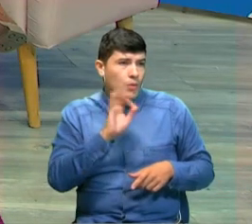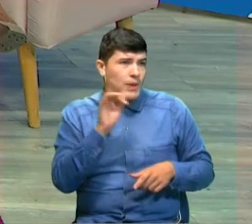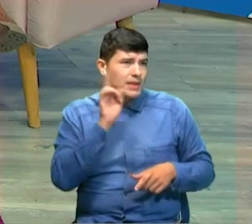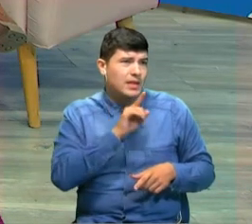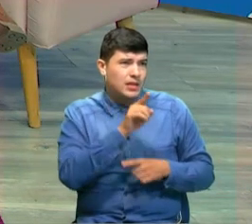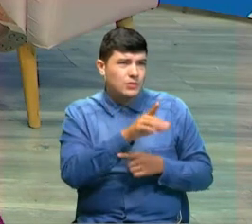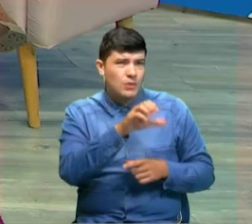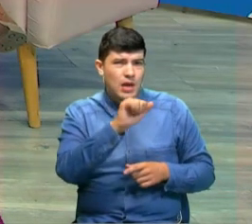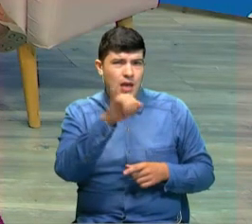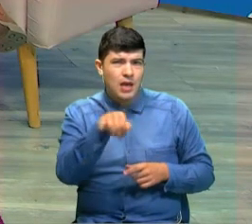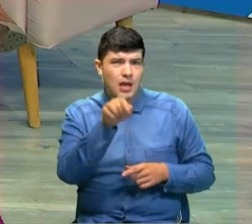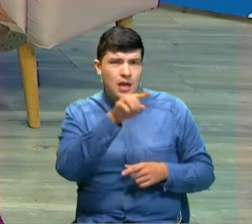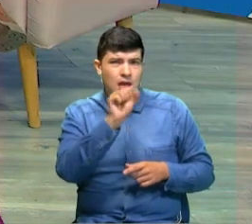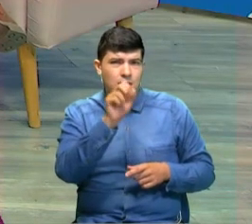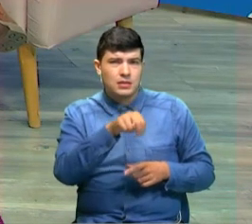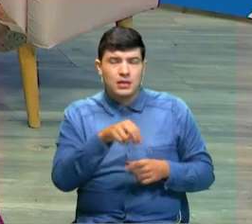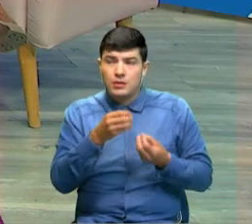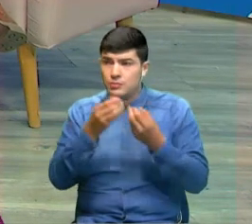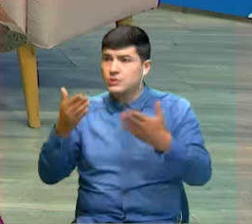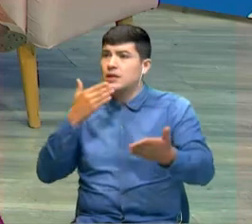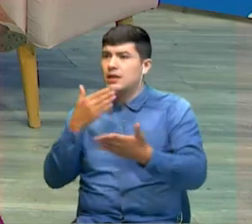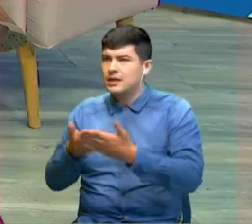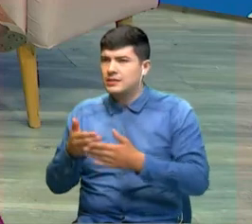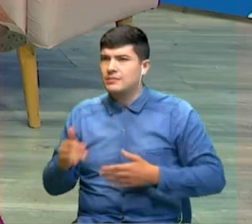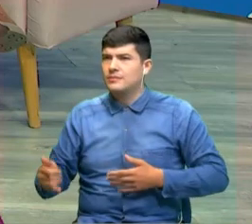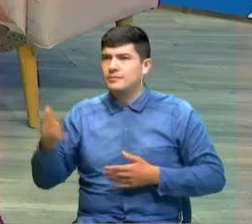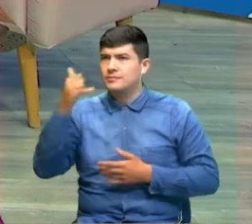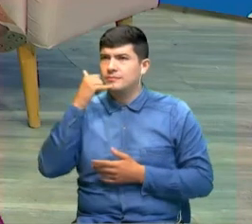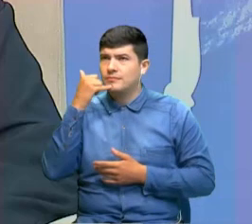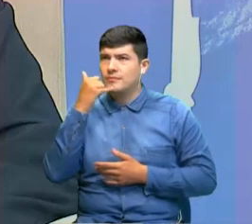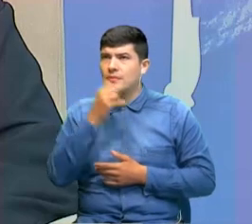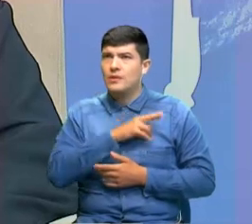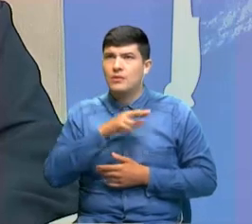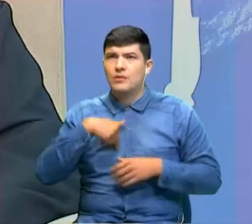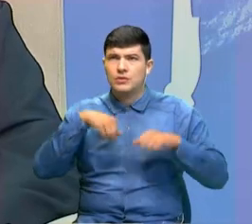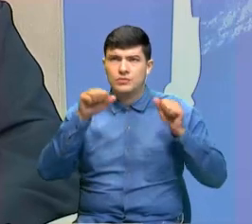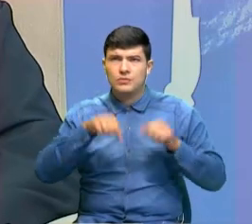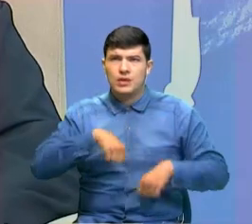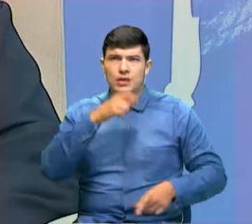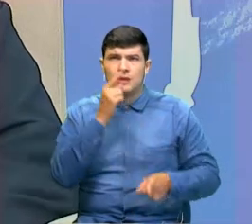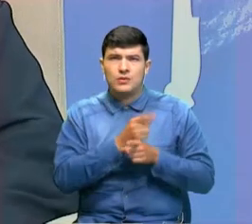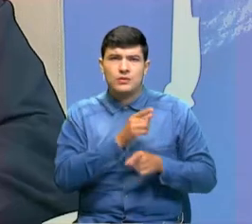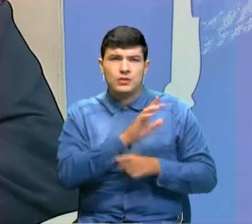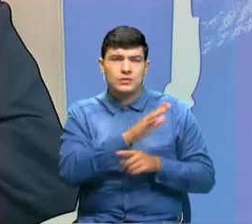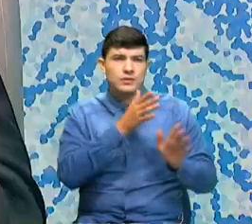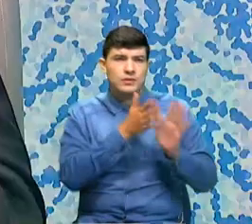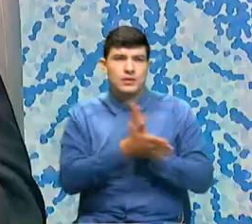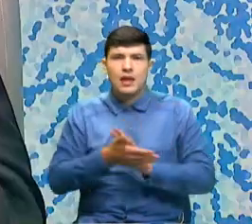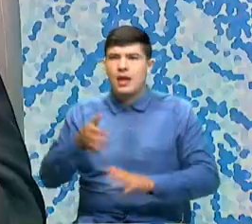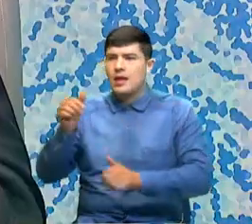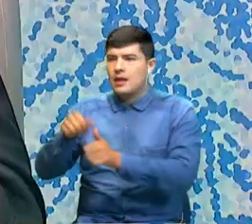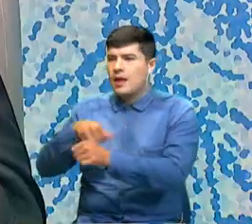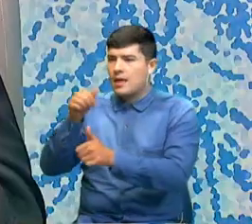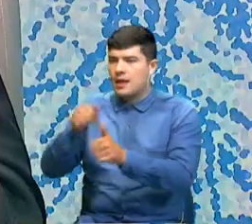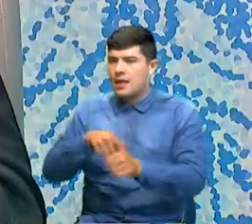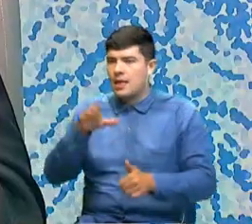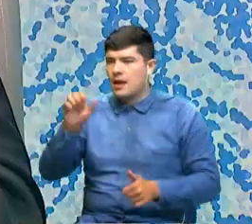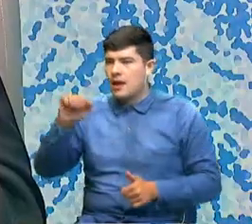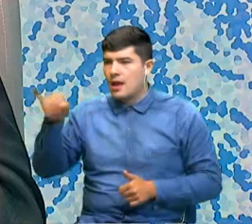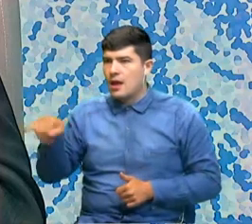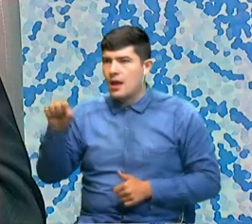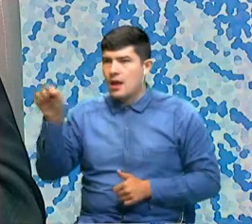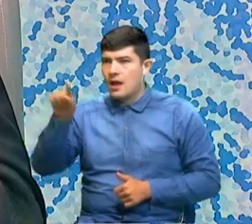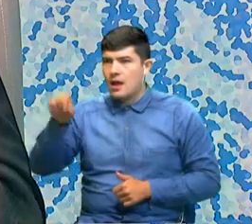Cajazán. Gracias. Bueno, gracias, doña Ligia. ¿Podemos validar esa información, abogado? No, pues cada caja tiene su propio esquema